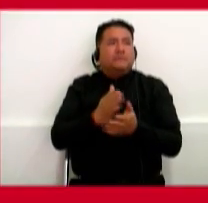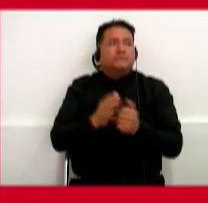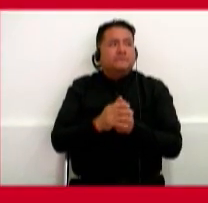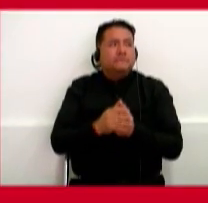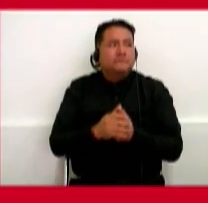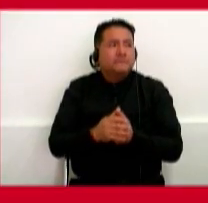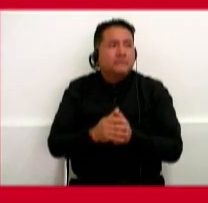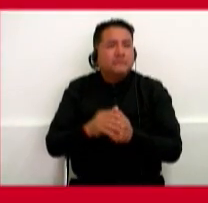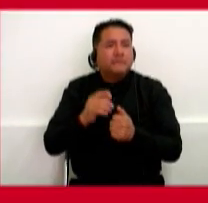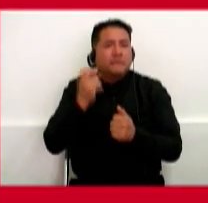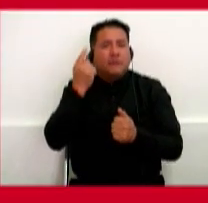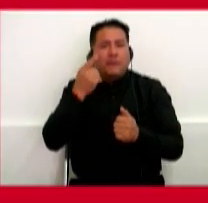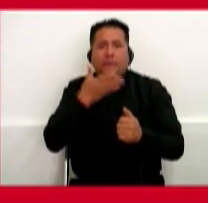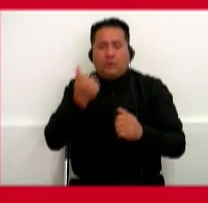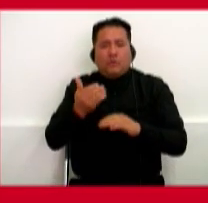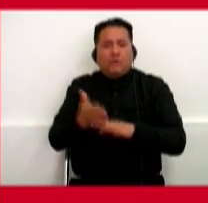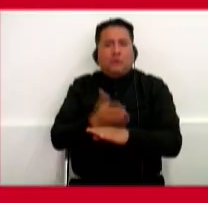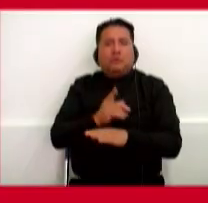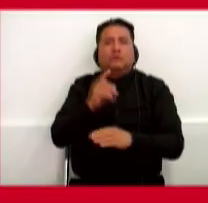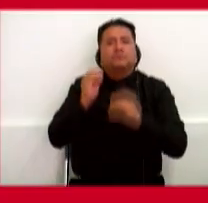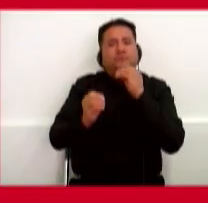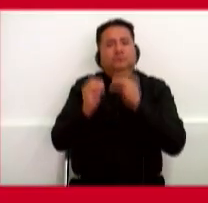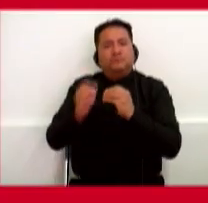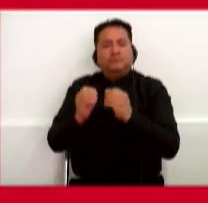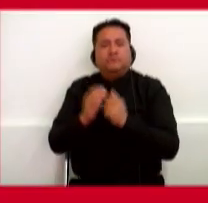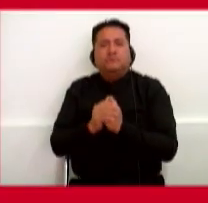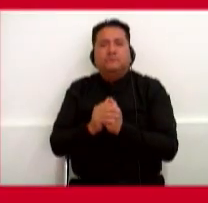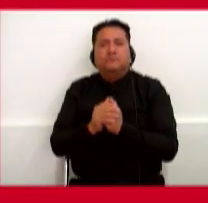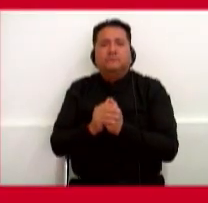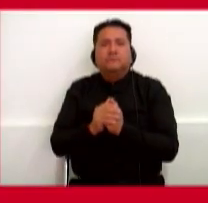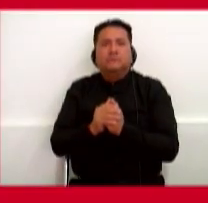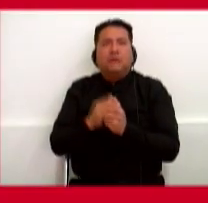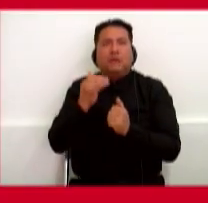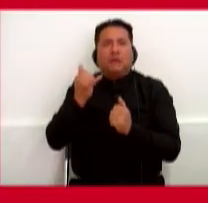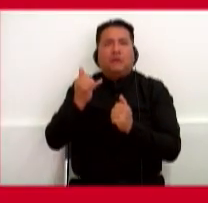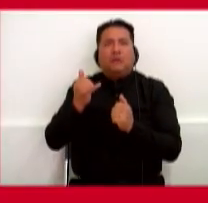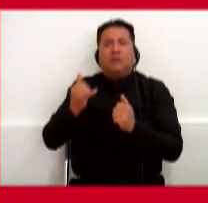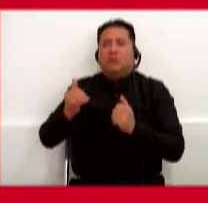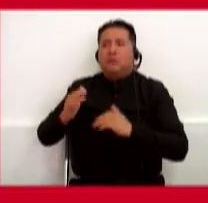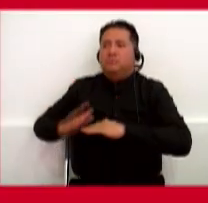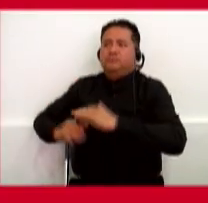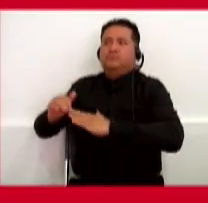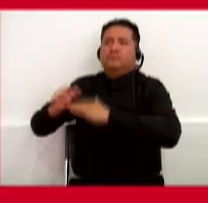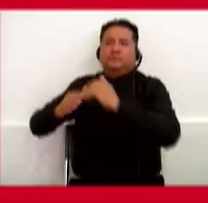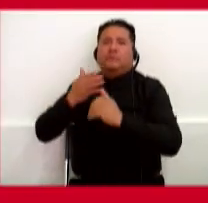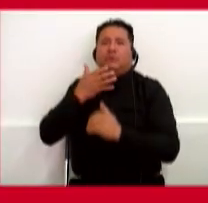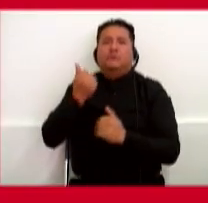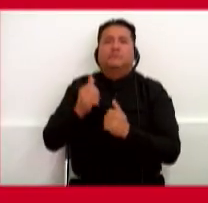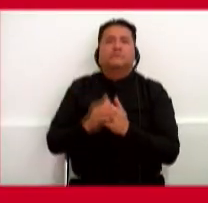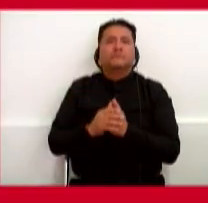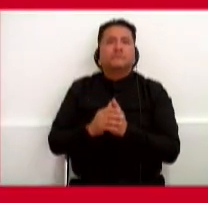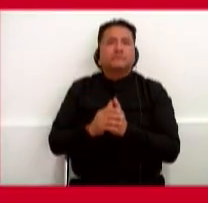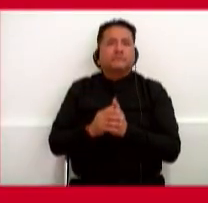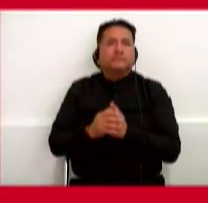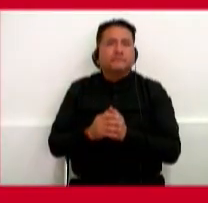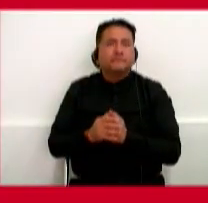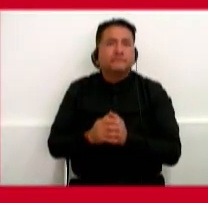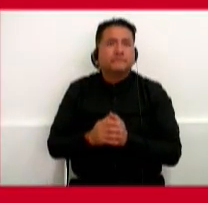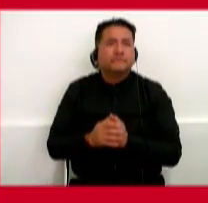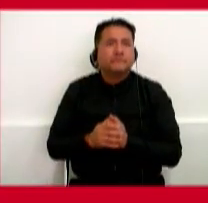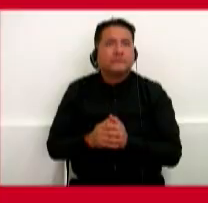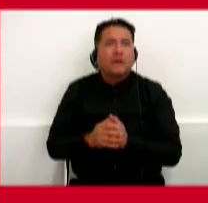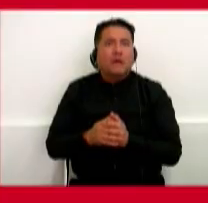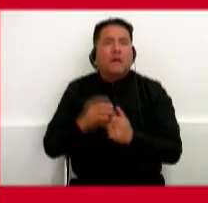más o menos cómo podría ser la solución y estar alineados en lo que íbamos a construir. La siguiente etapa fue la etapa de